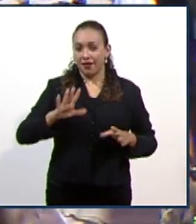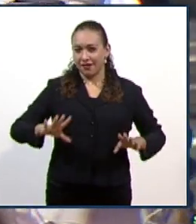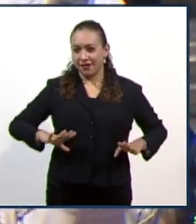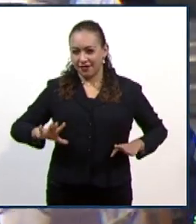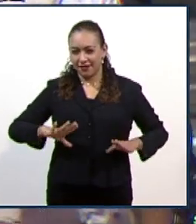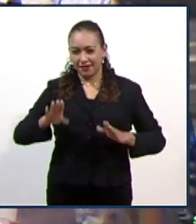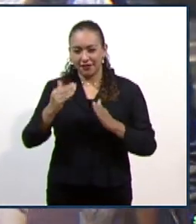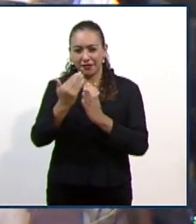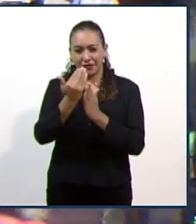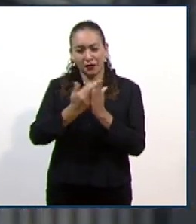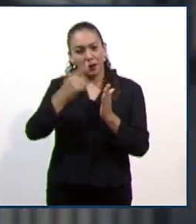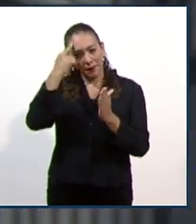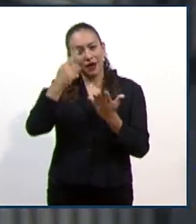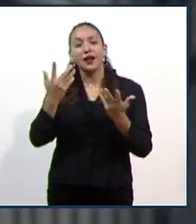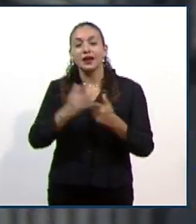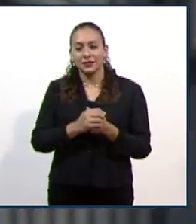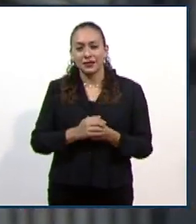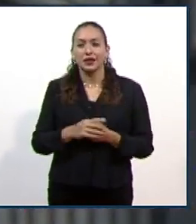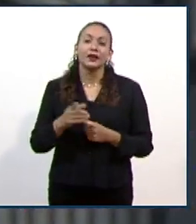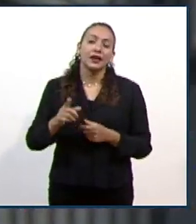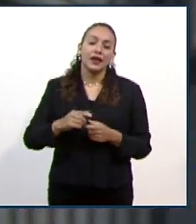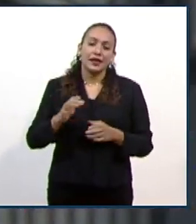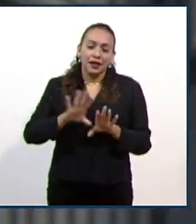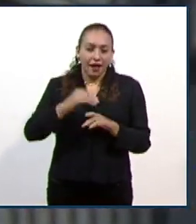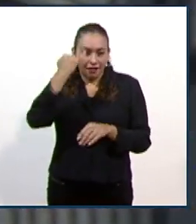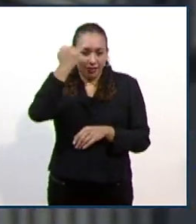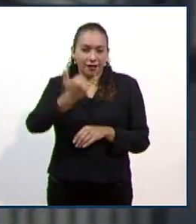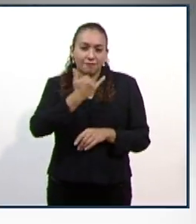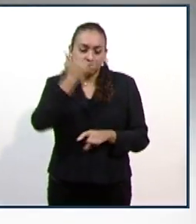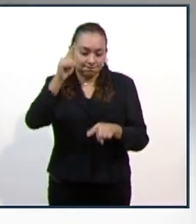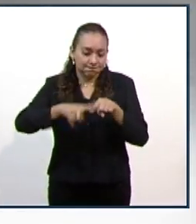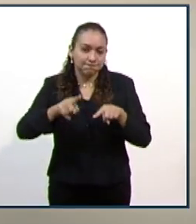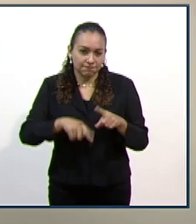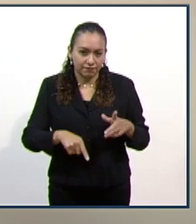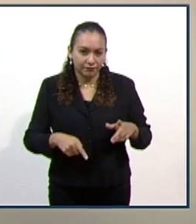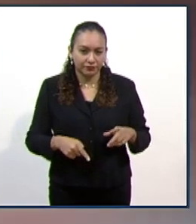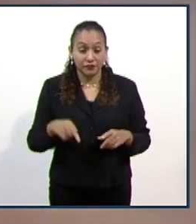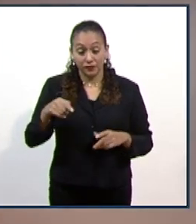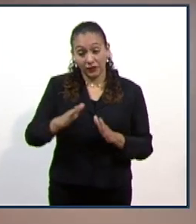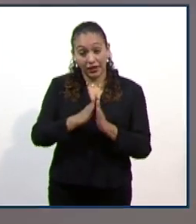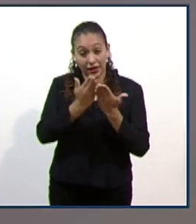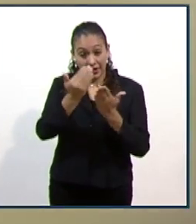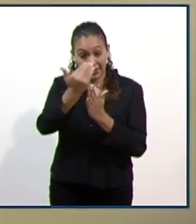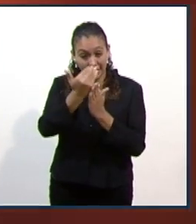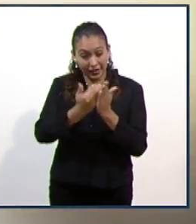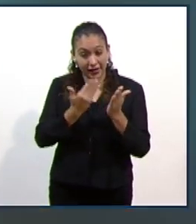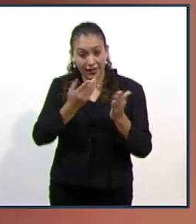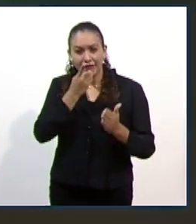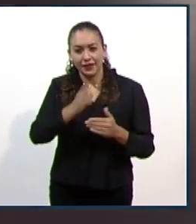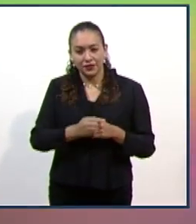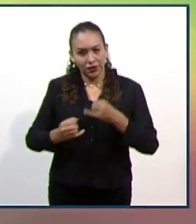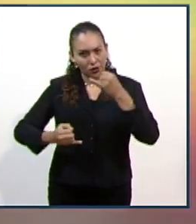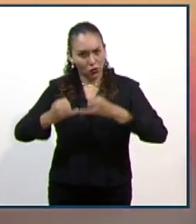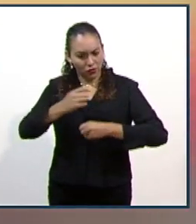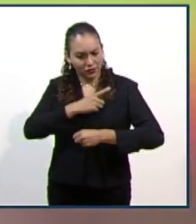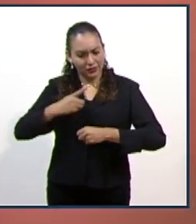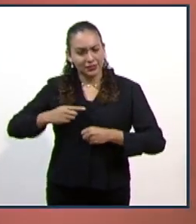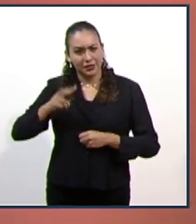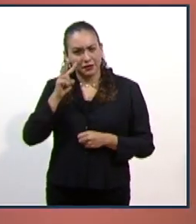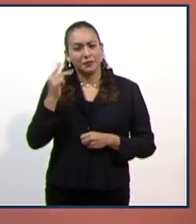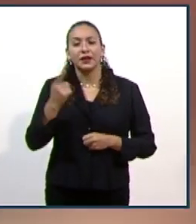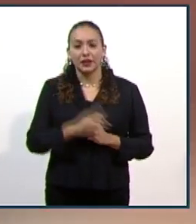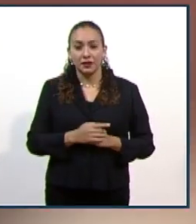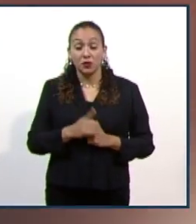evitar que la justicia reproduzca estigmas. Establece que las y los jueces deben valorar si un delito contra una persona